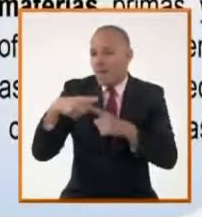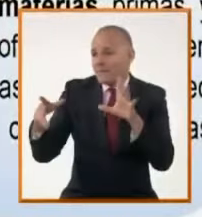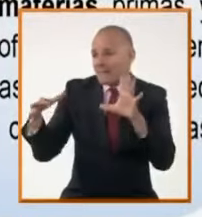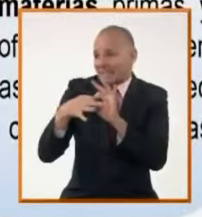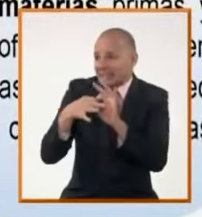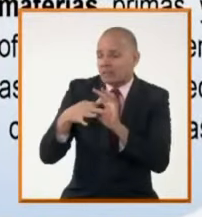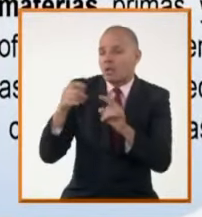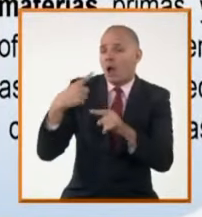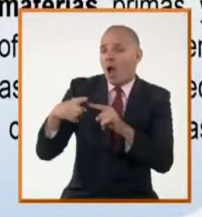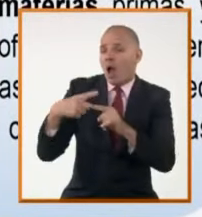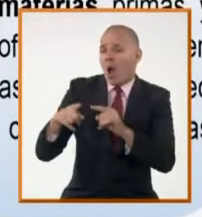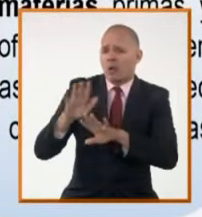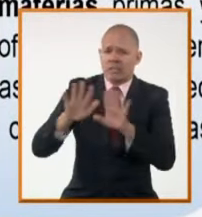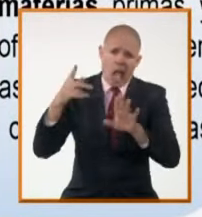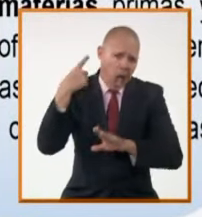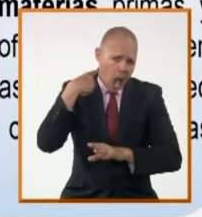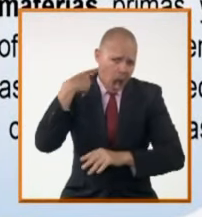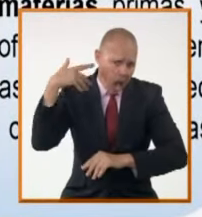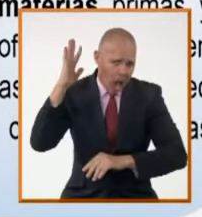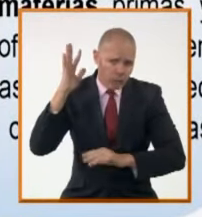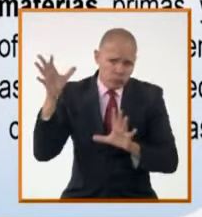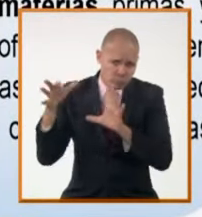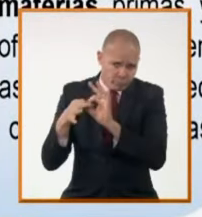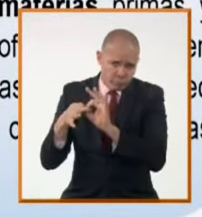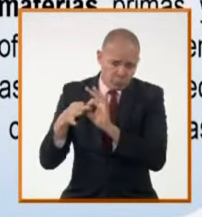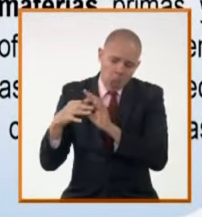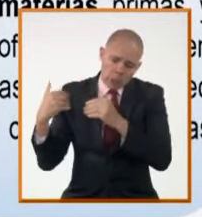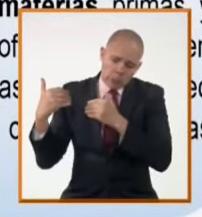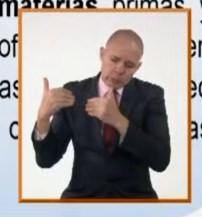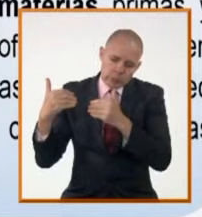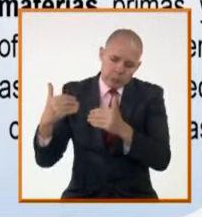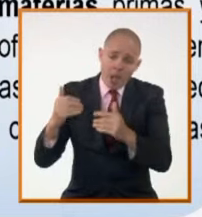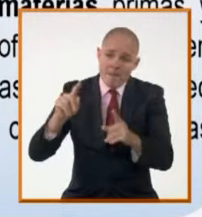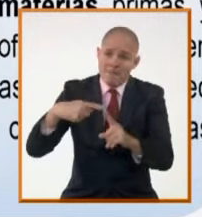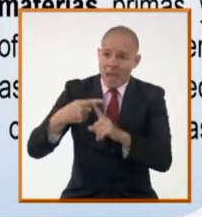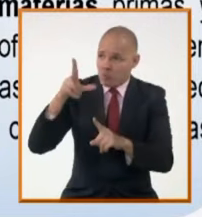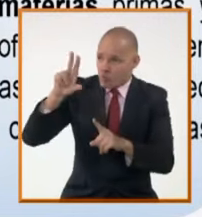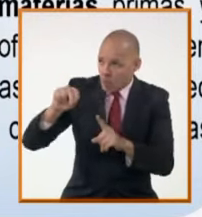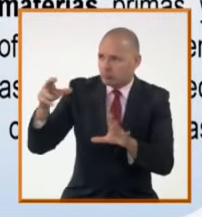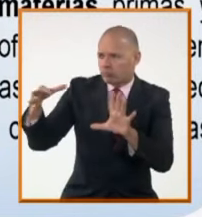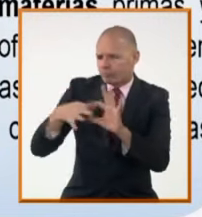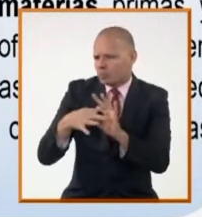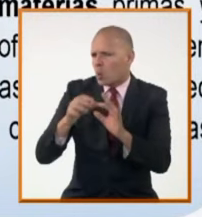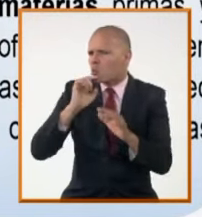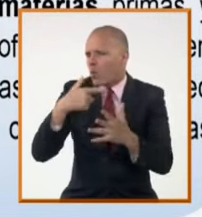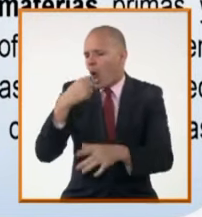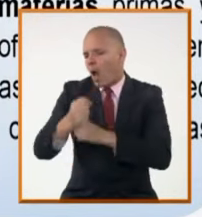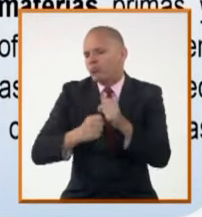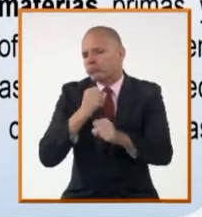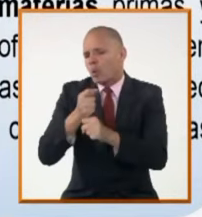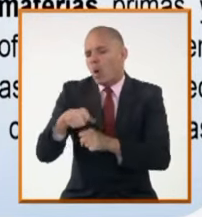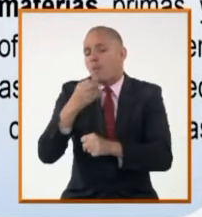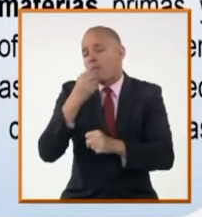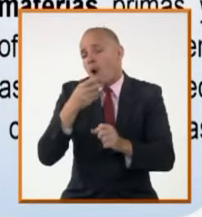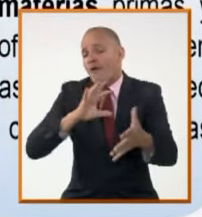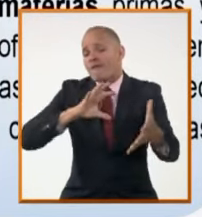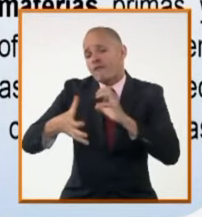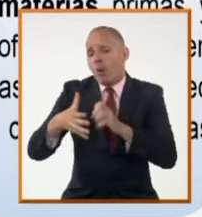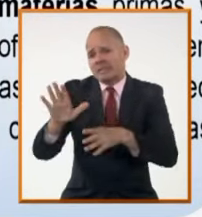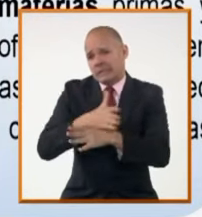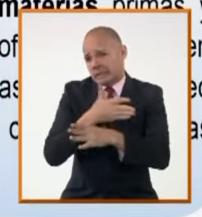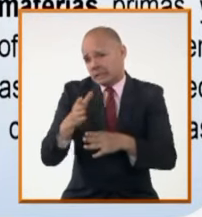nuevos para el abastecimiento estable de mercancías con el empleo de diversas formas de participación y